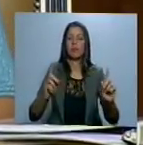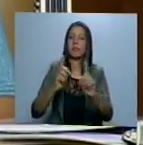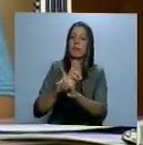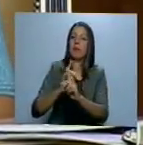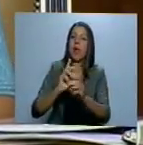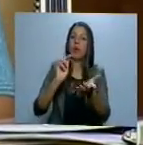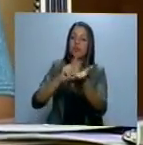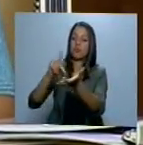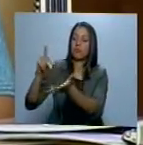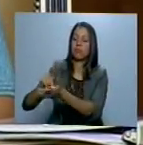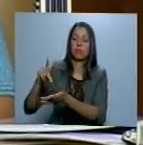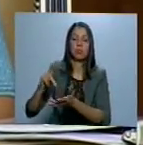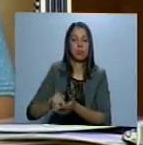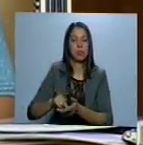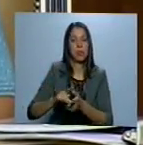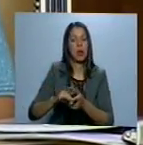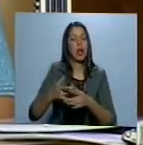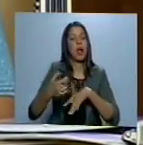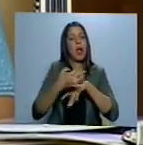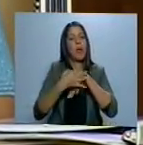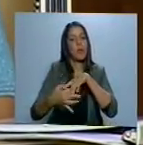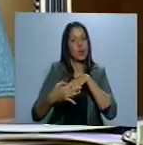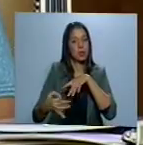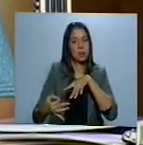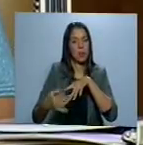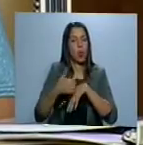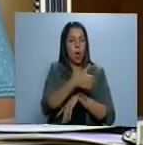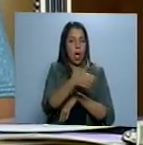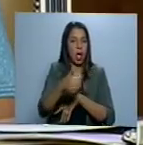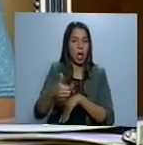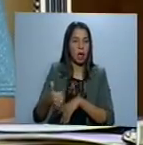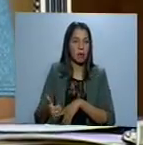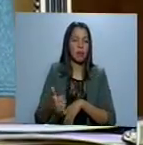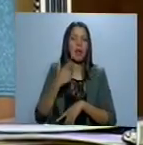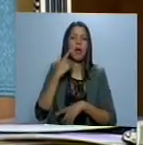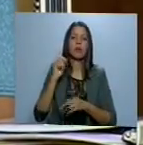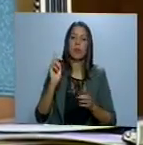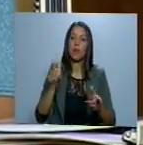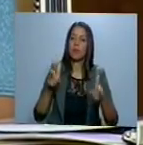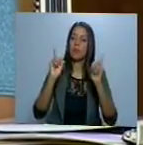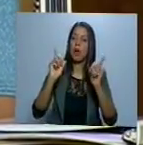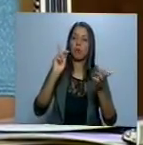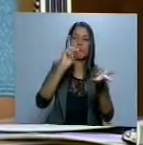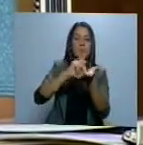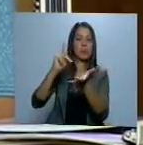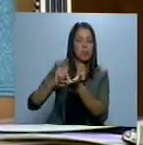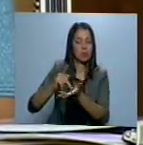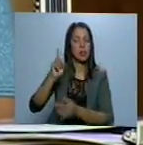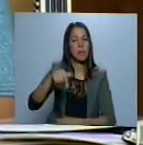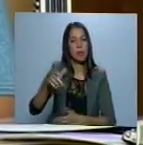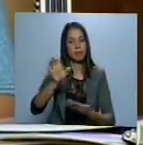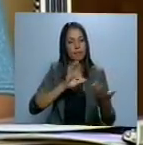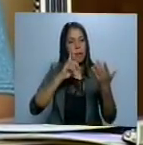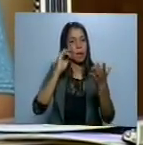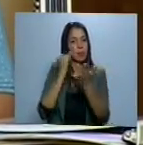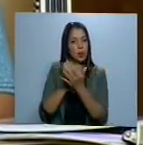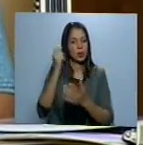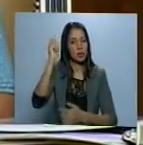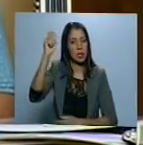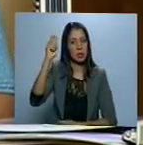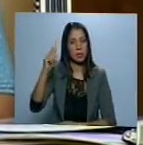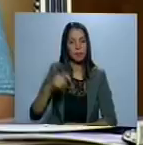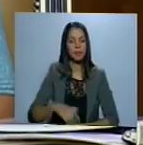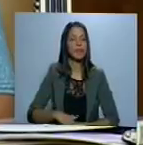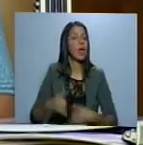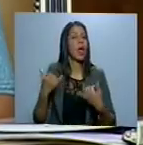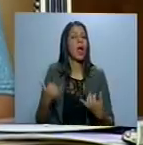autoridades estadales, municipales y electorales regionales. Quiero pedir al primer vicepresidente entonces que